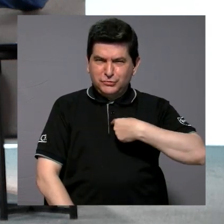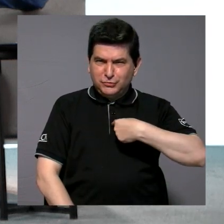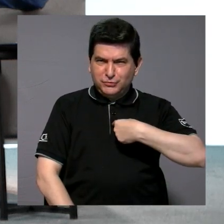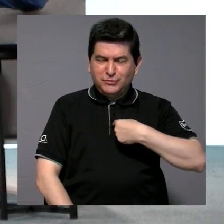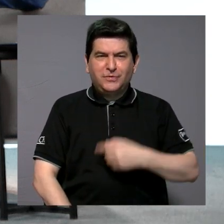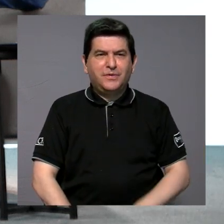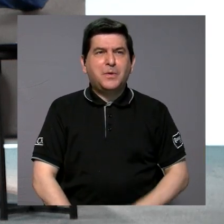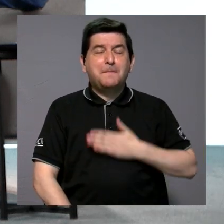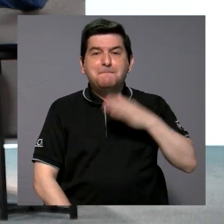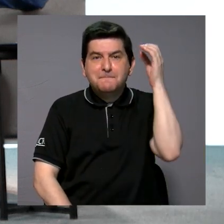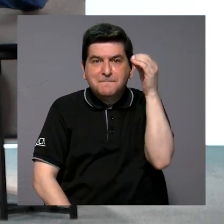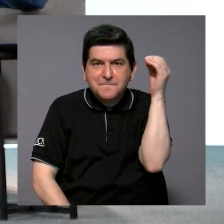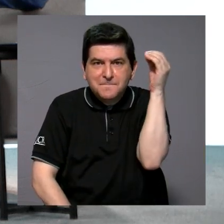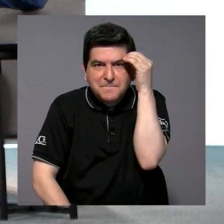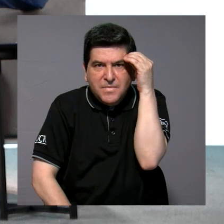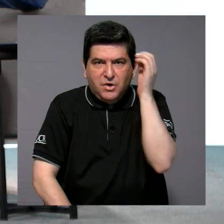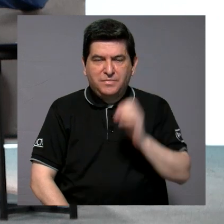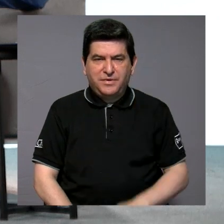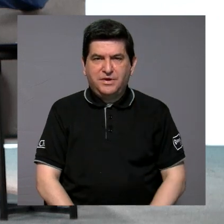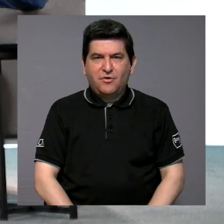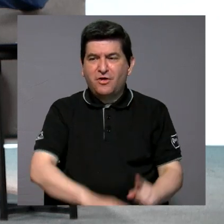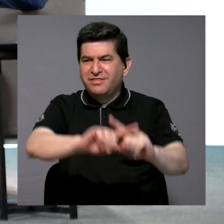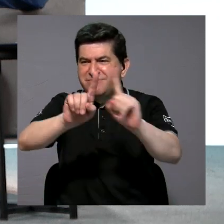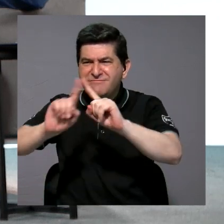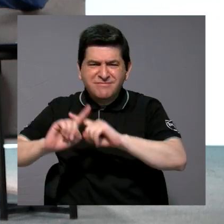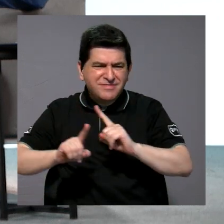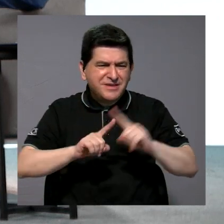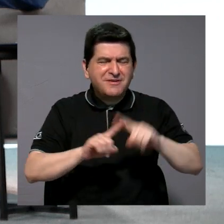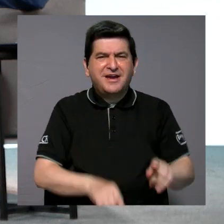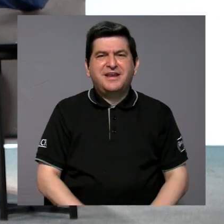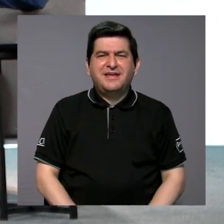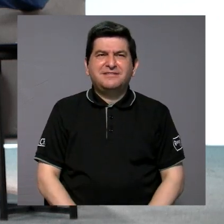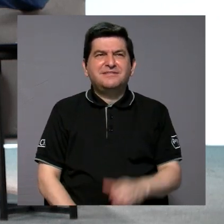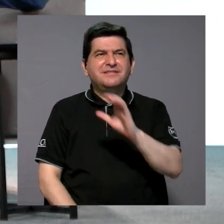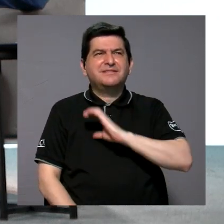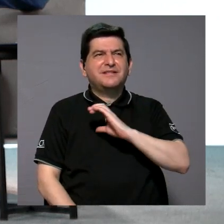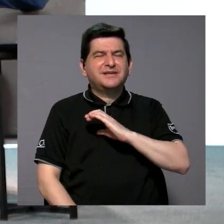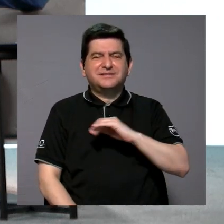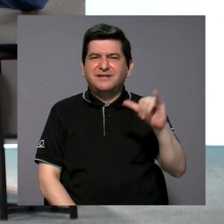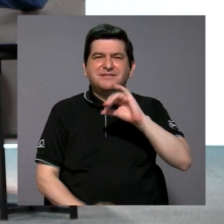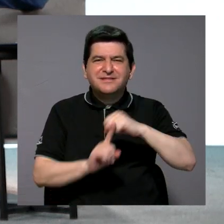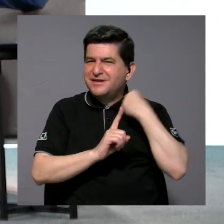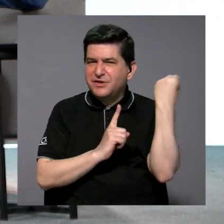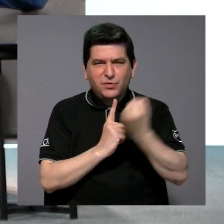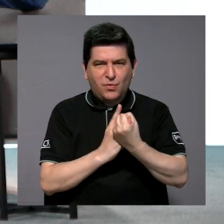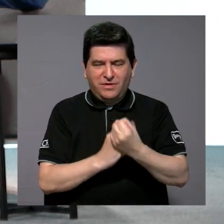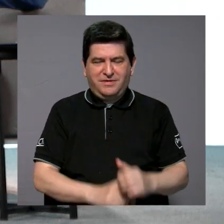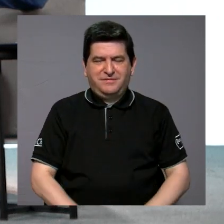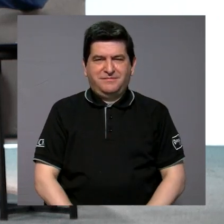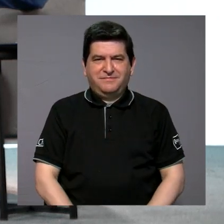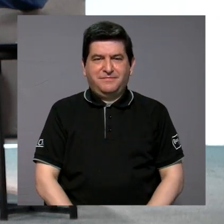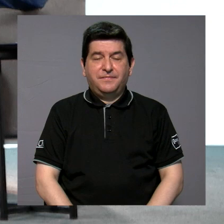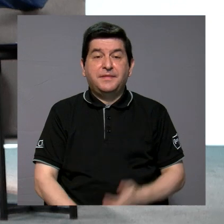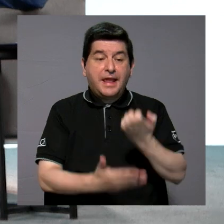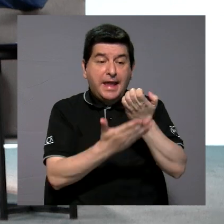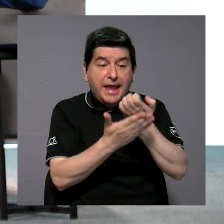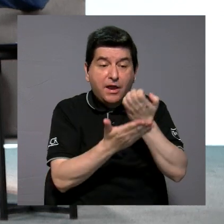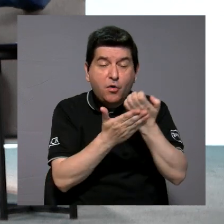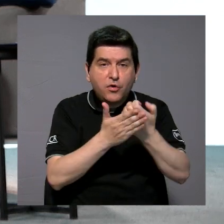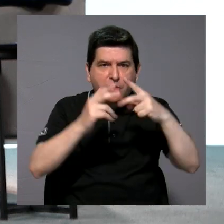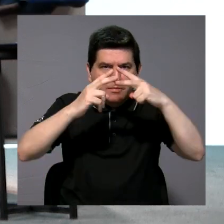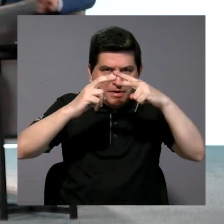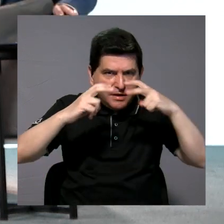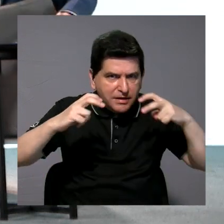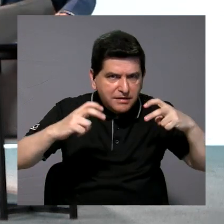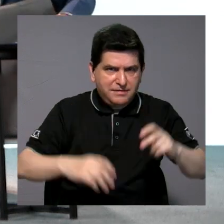yo, en mi opinión, son diferentes tonalidades de lo mismo. Como dije antes, la economía